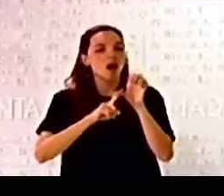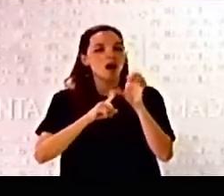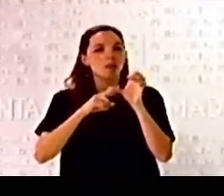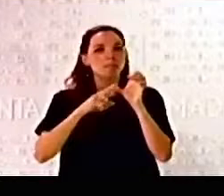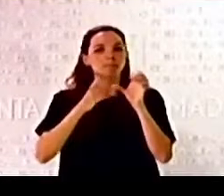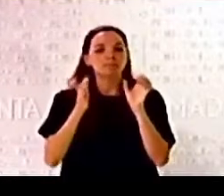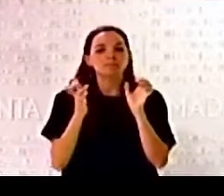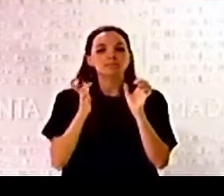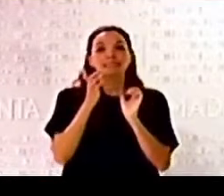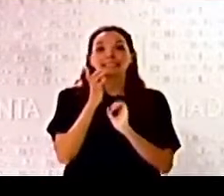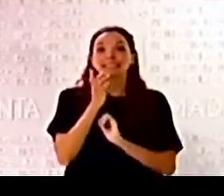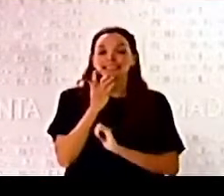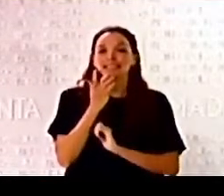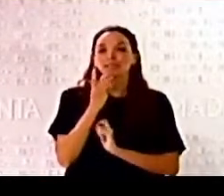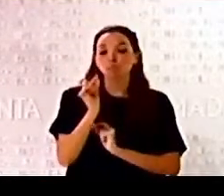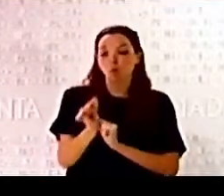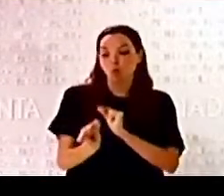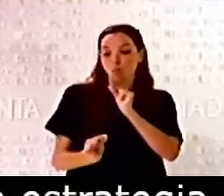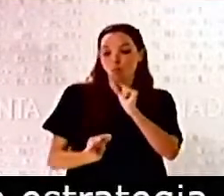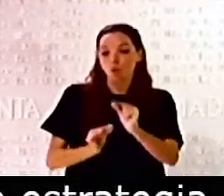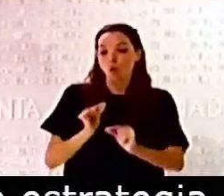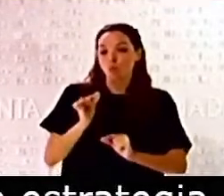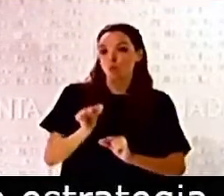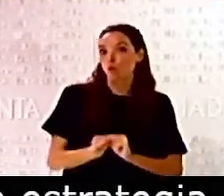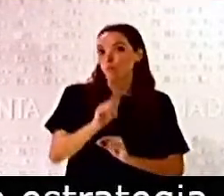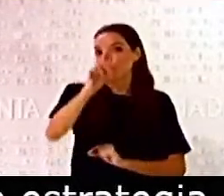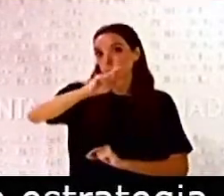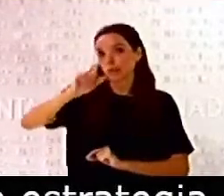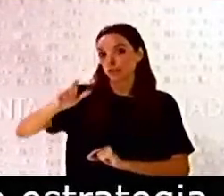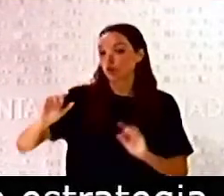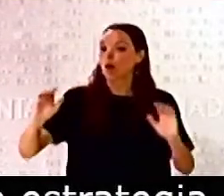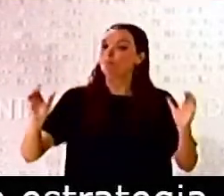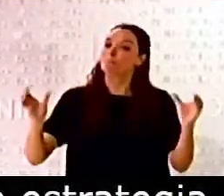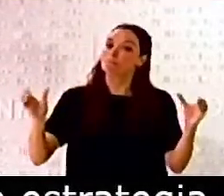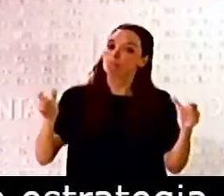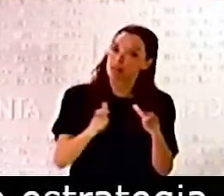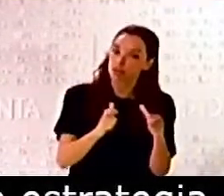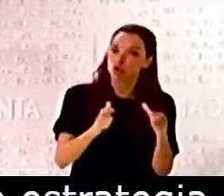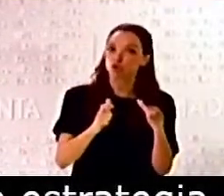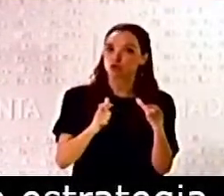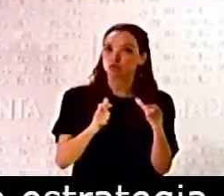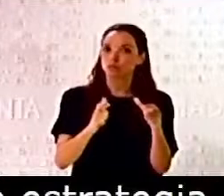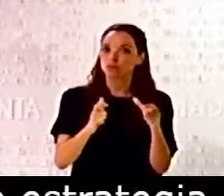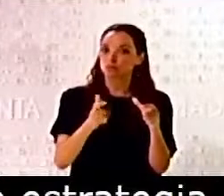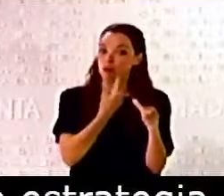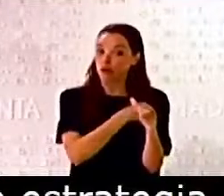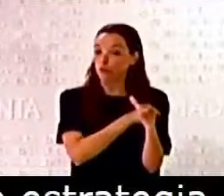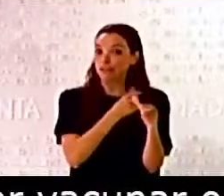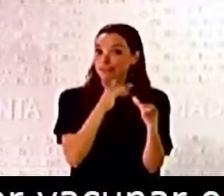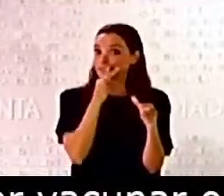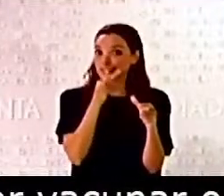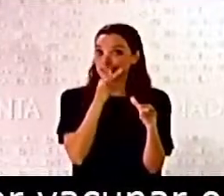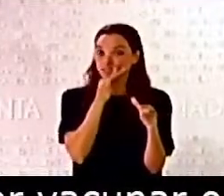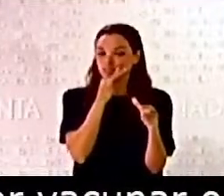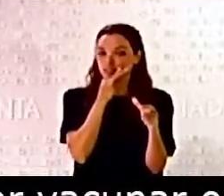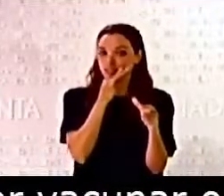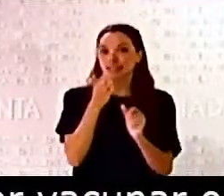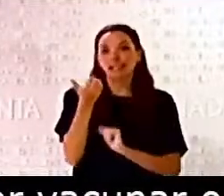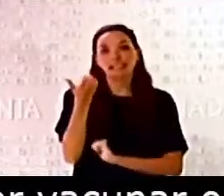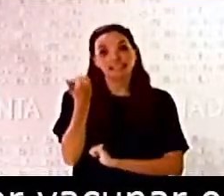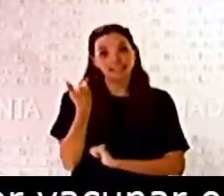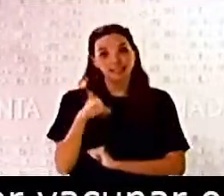cuando vayan quedando menos pacientes por vacunar o menos personas por vacunar, trasladarle a los distintos